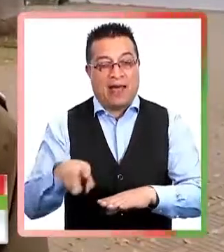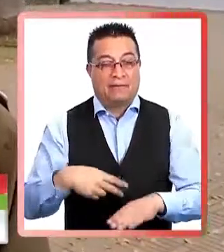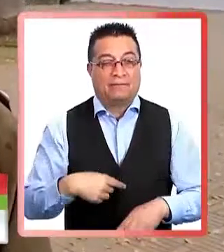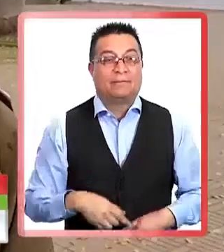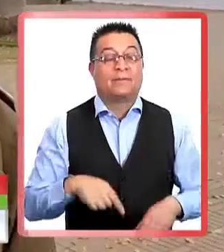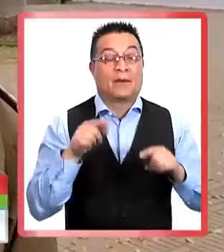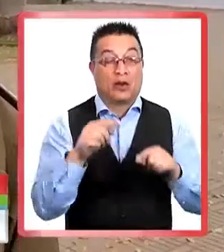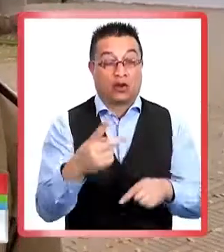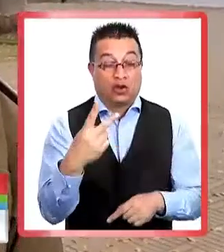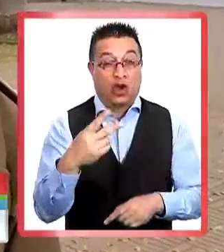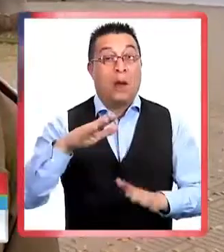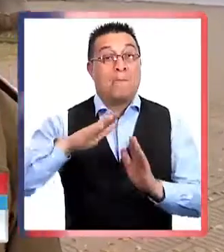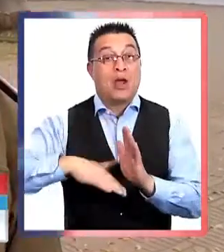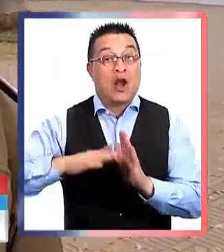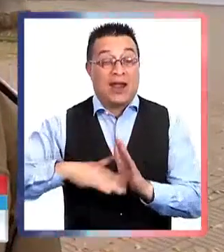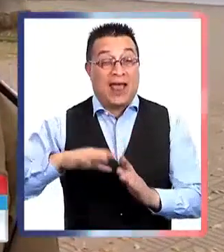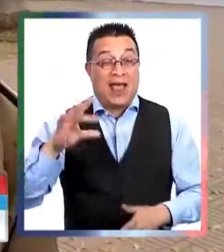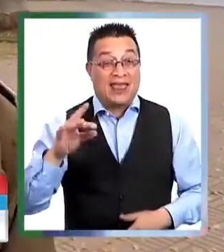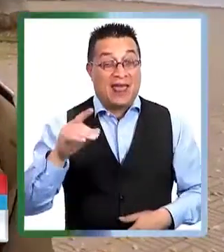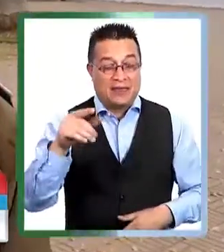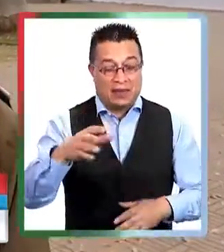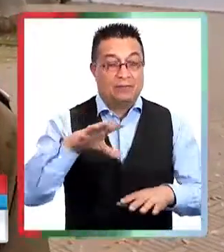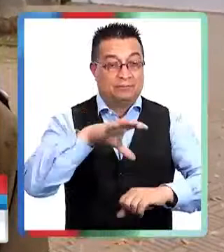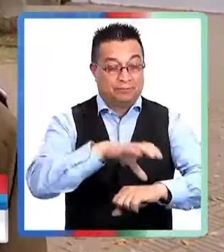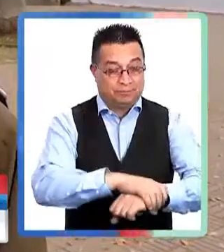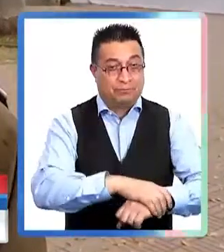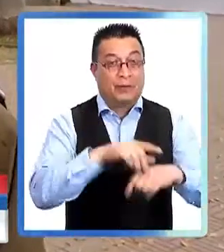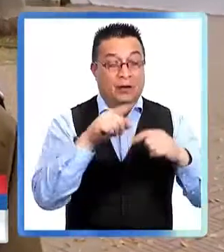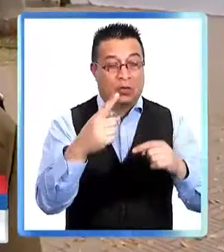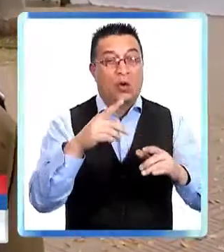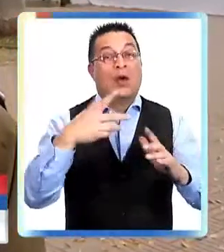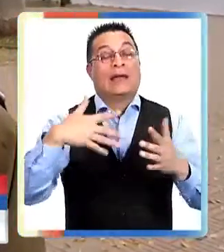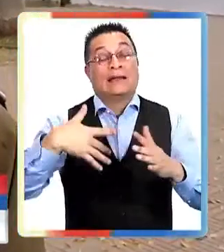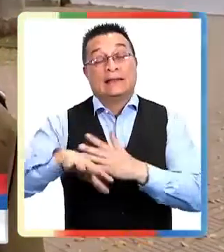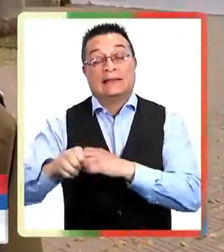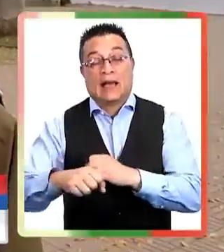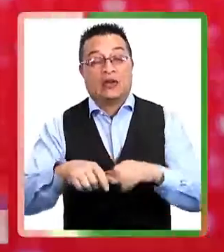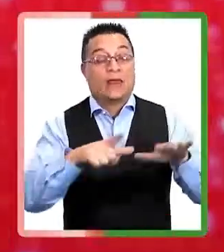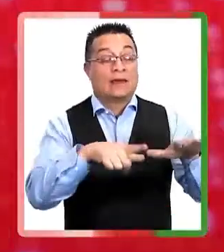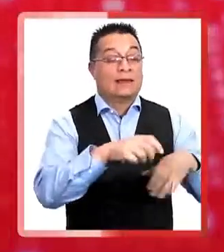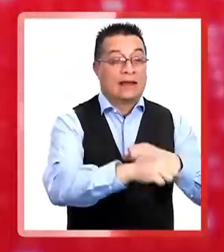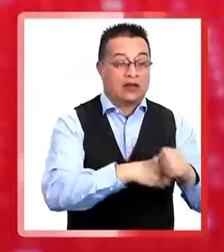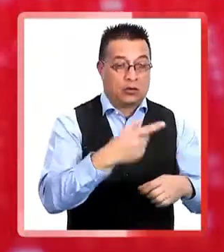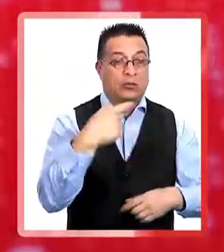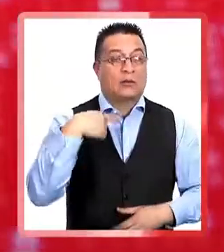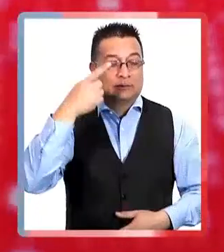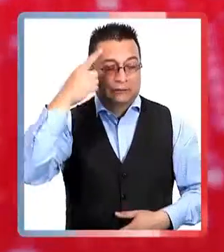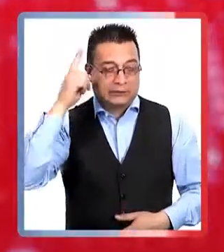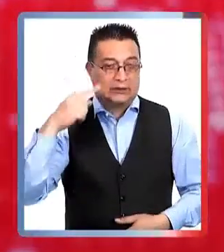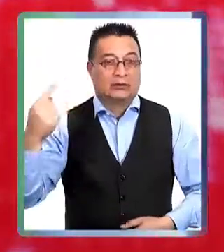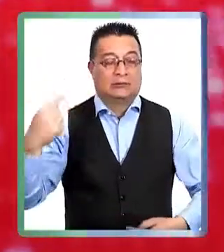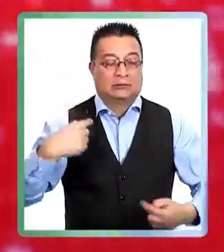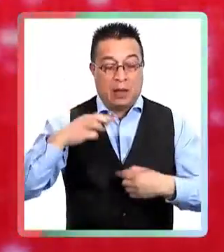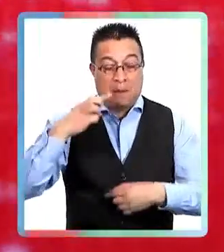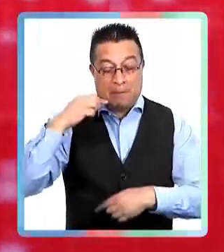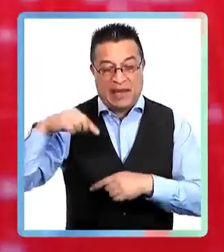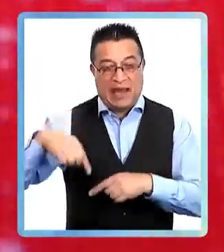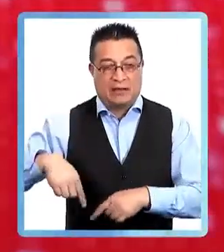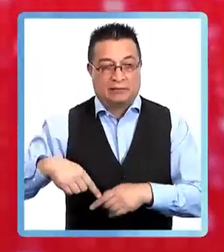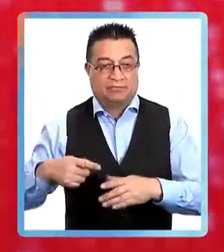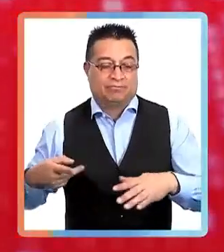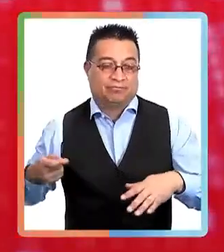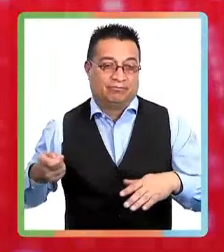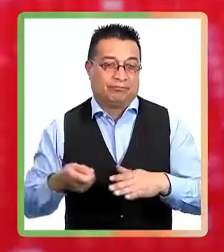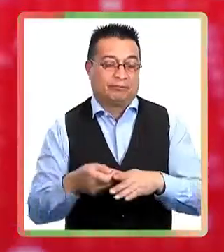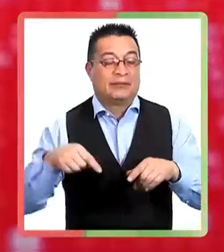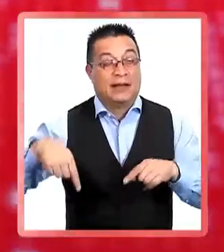2 menores de edad detenidos, uno de 15 años y otro de 17 años, a raíz de las lesiones sufridas por este menor en su pierna derecha. Ellos